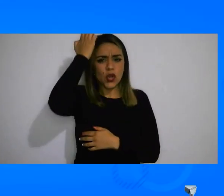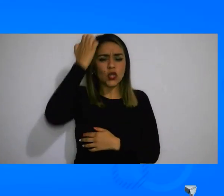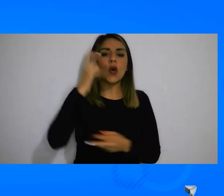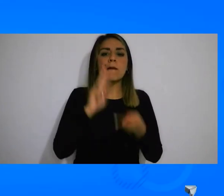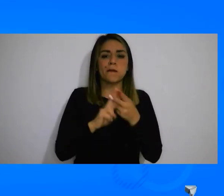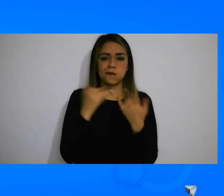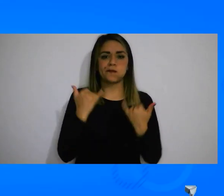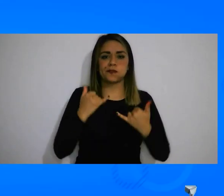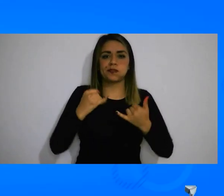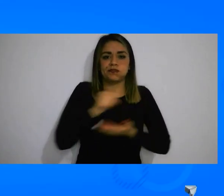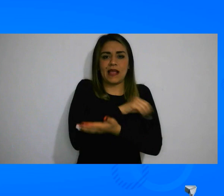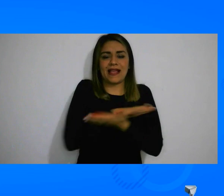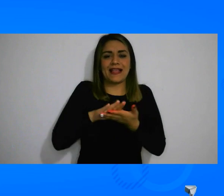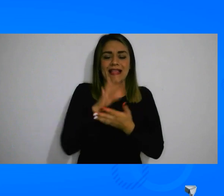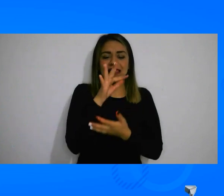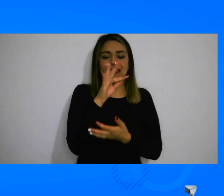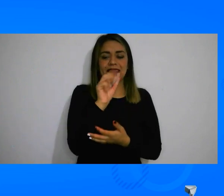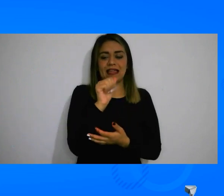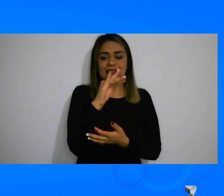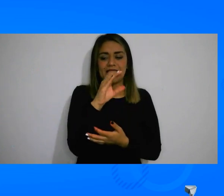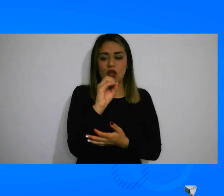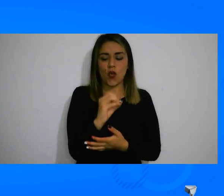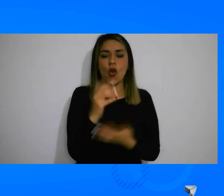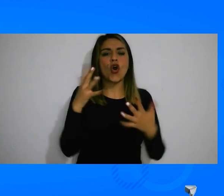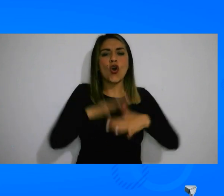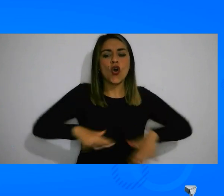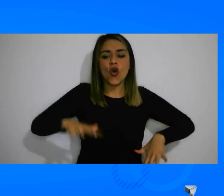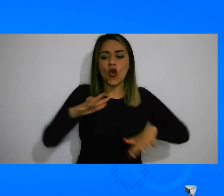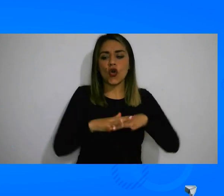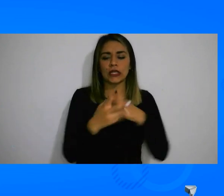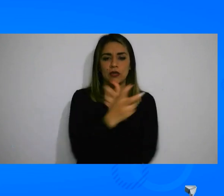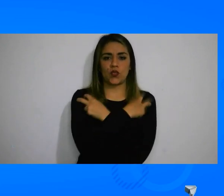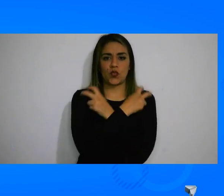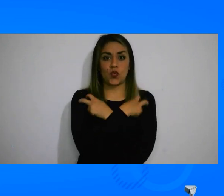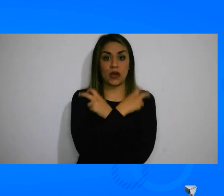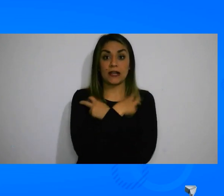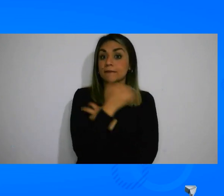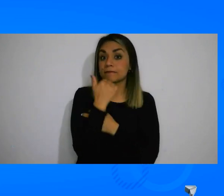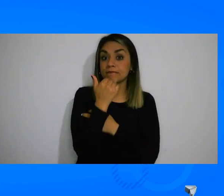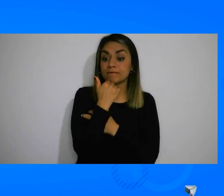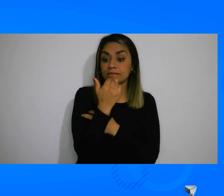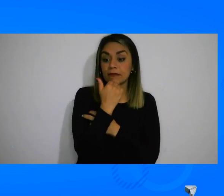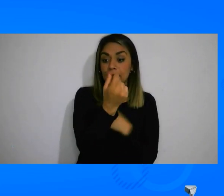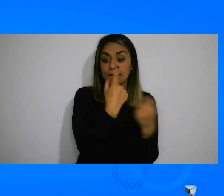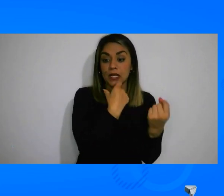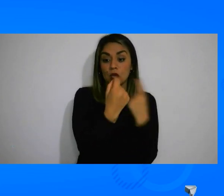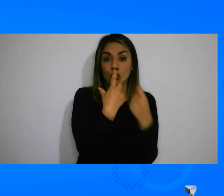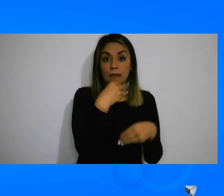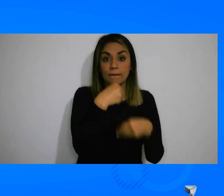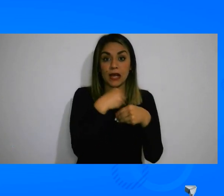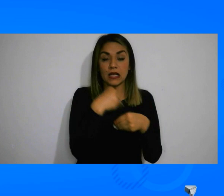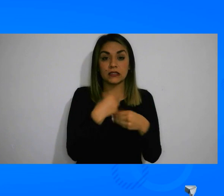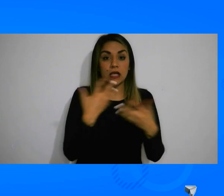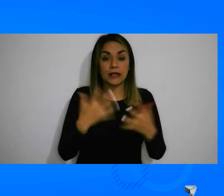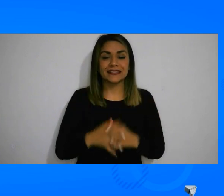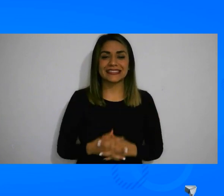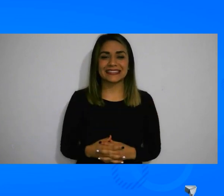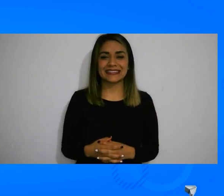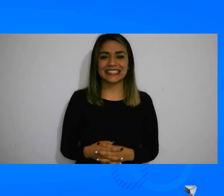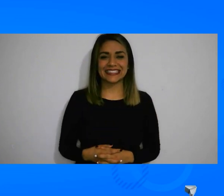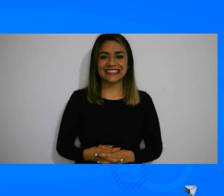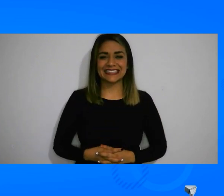el desierto de la Tatacoa, que está ubicado en el Huila. No sé si tenemos alguna pregunta más.